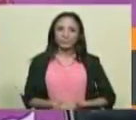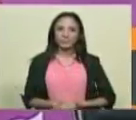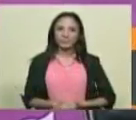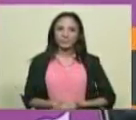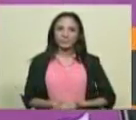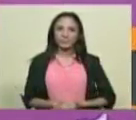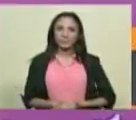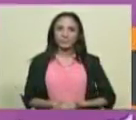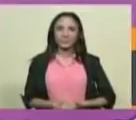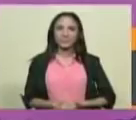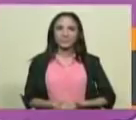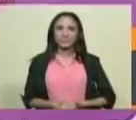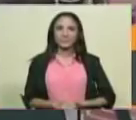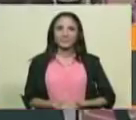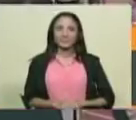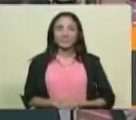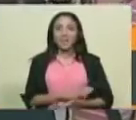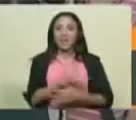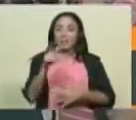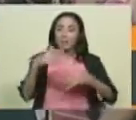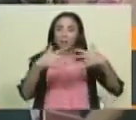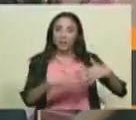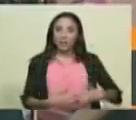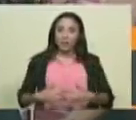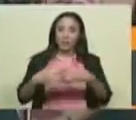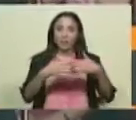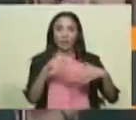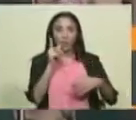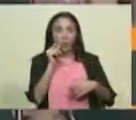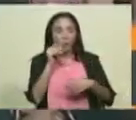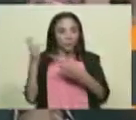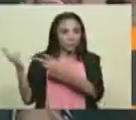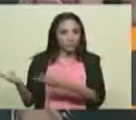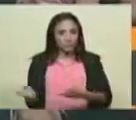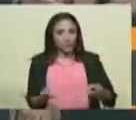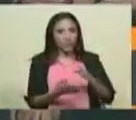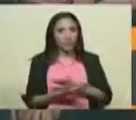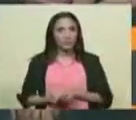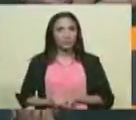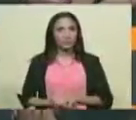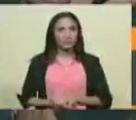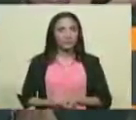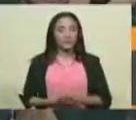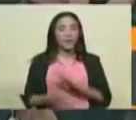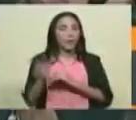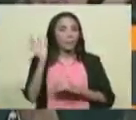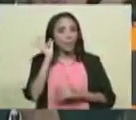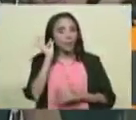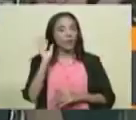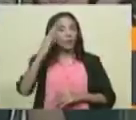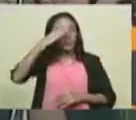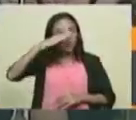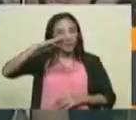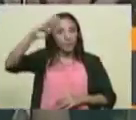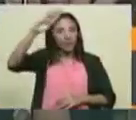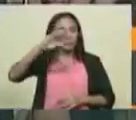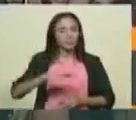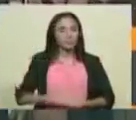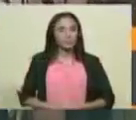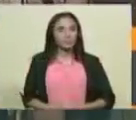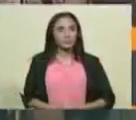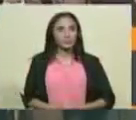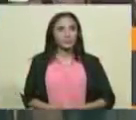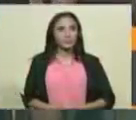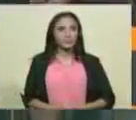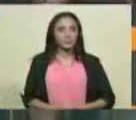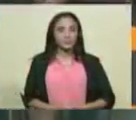Tairi Mason, de los Estados Unidos de Norteamérica. Guadalupe Hooking, de México,